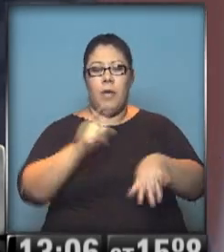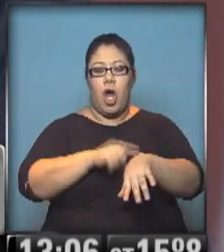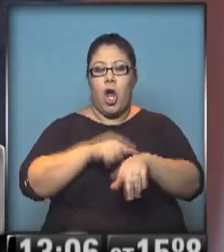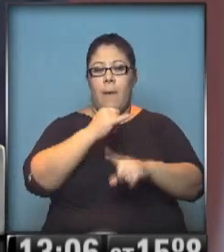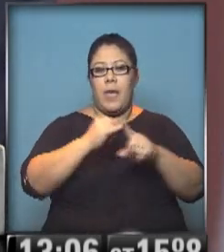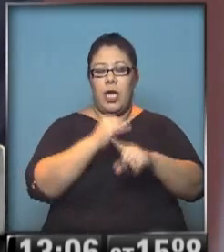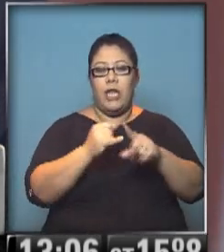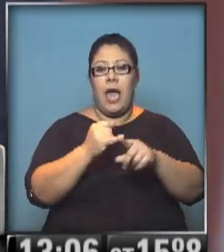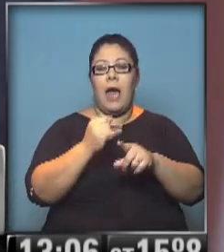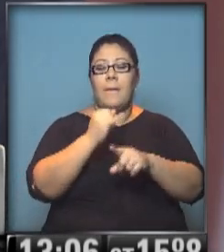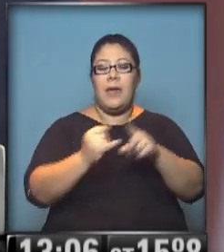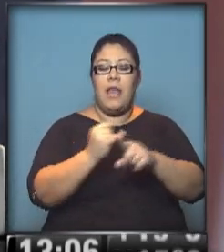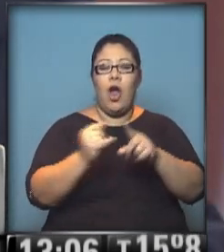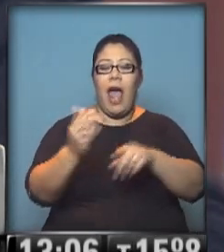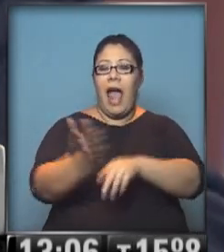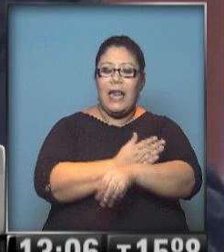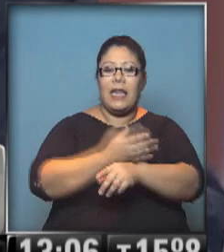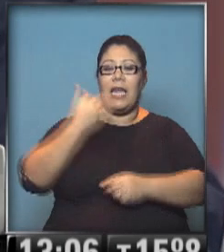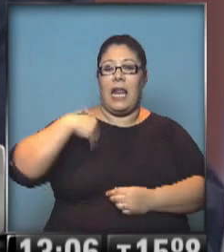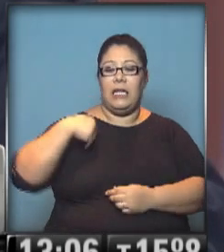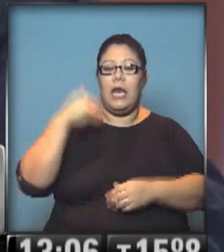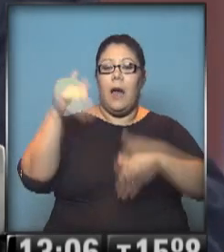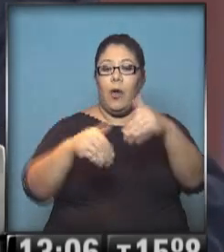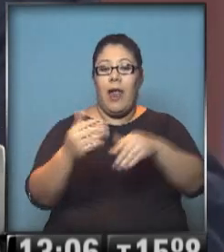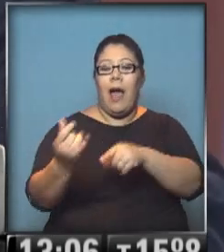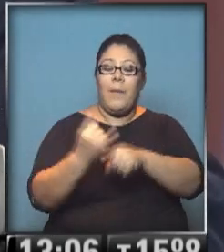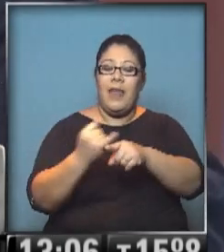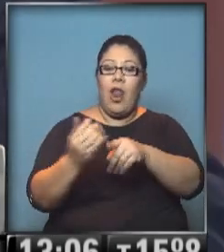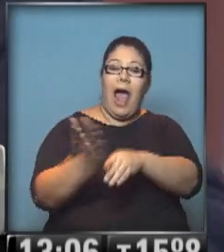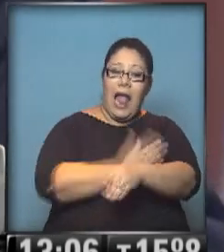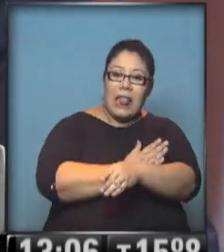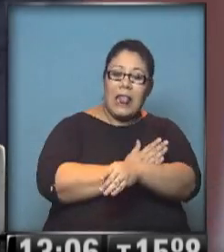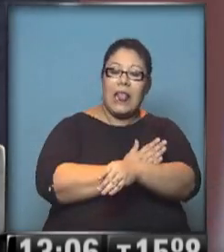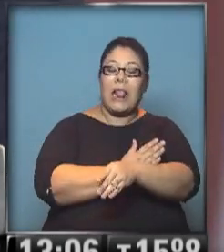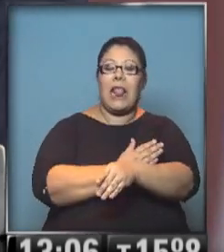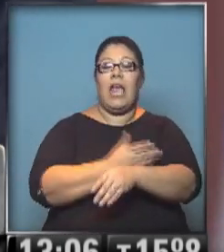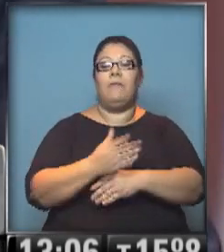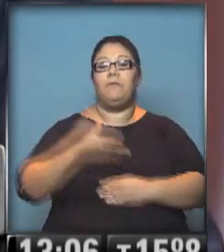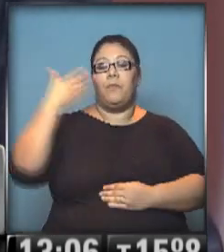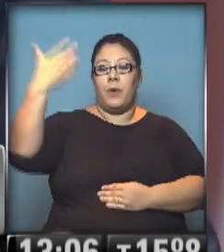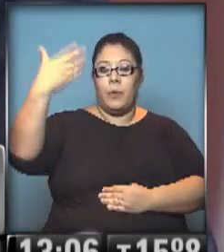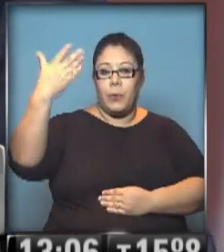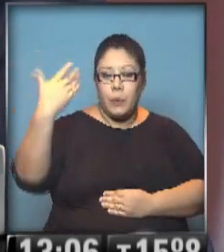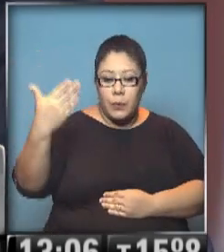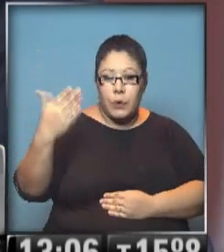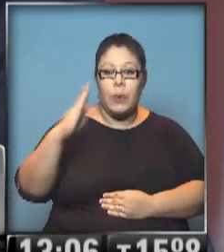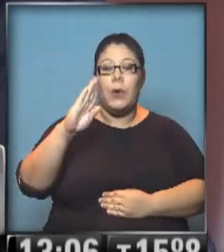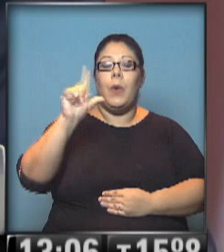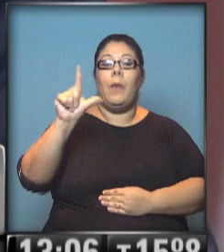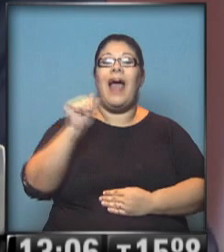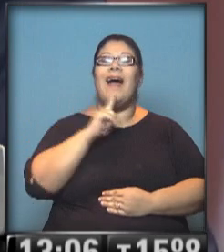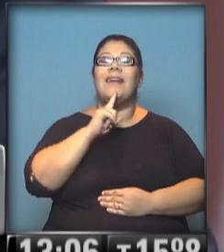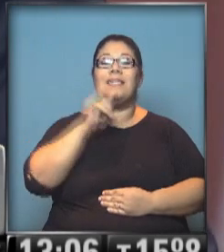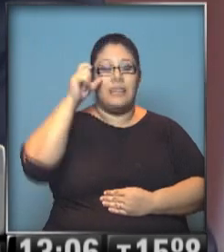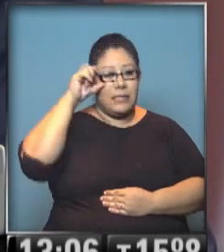antes de la votación de la Argentina aproximadamente. Fue uno de los primeros países porque se vota por orden alfabético. Habló Joseph